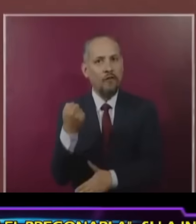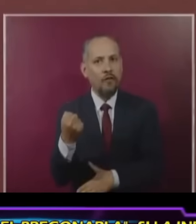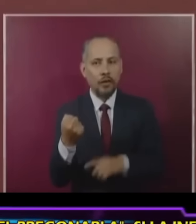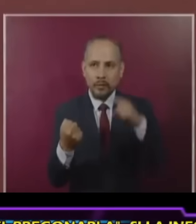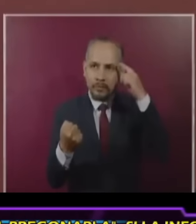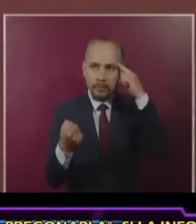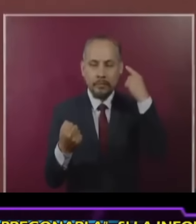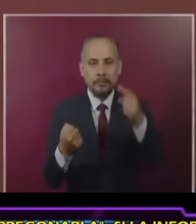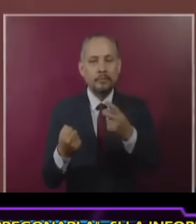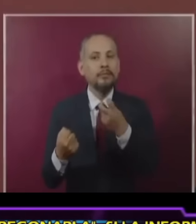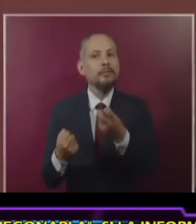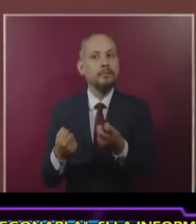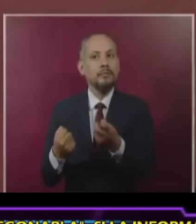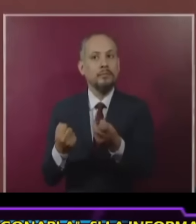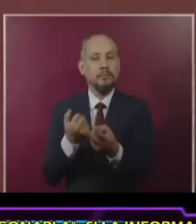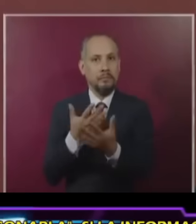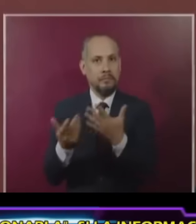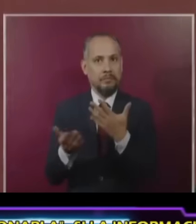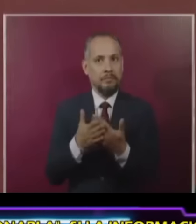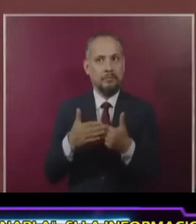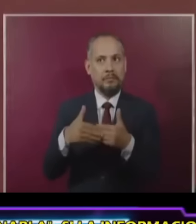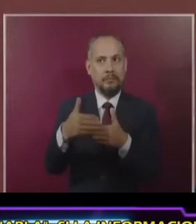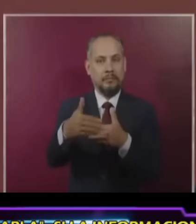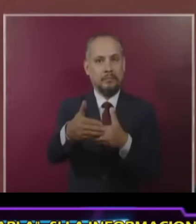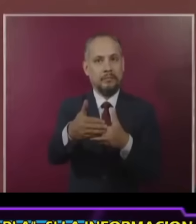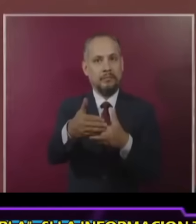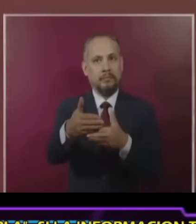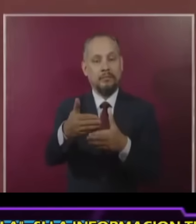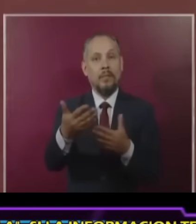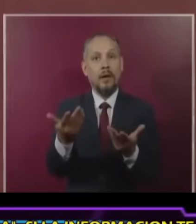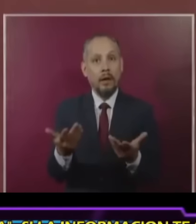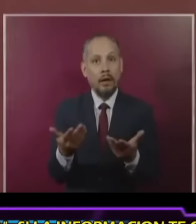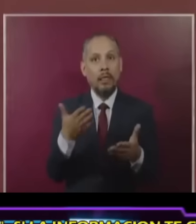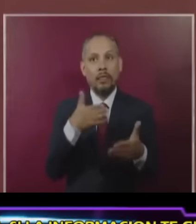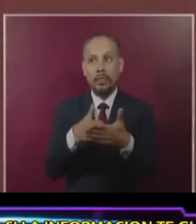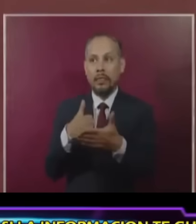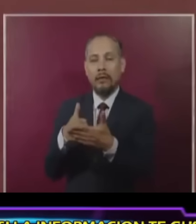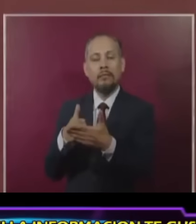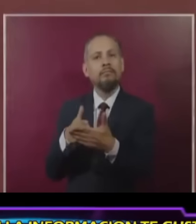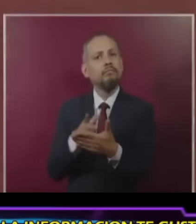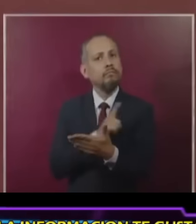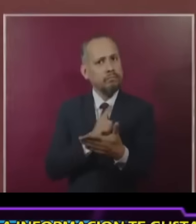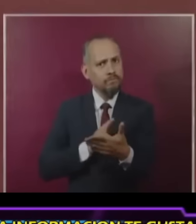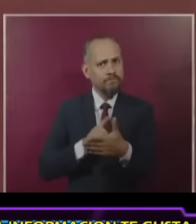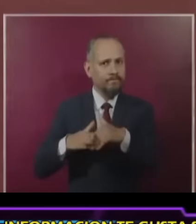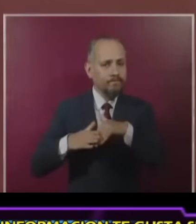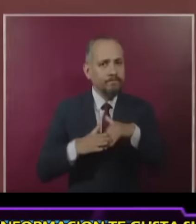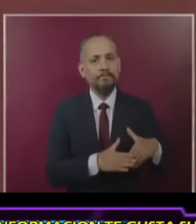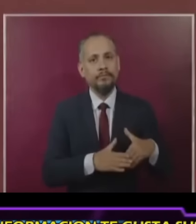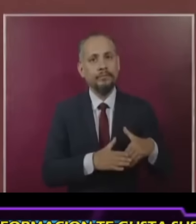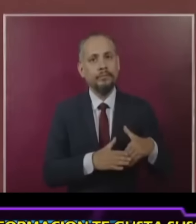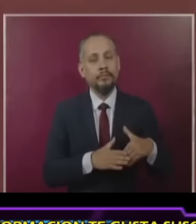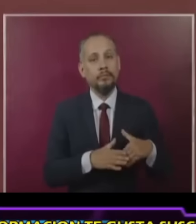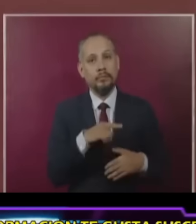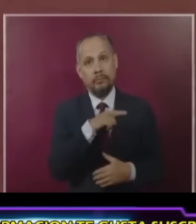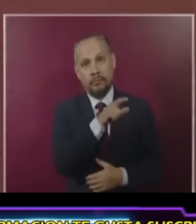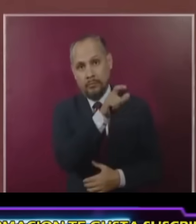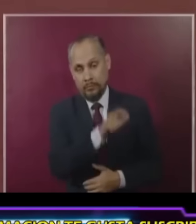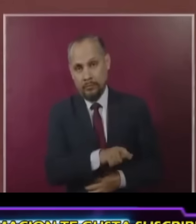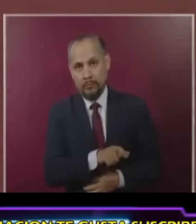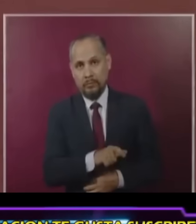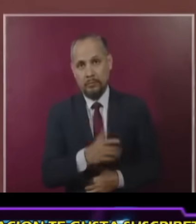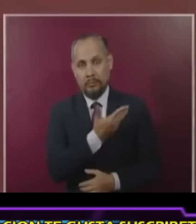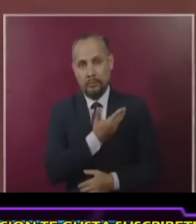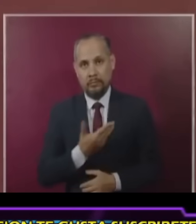bloqueos que van a venir hacia delante la estrategia es al origen el presidente López Obrador muchos de los que